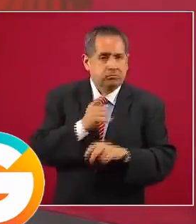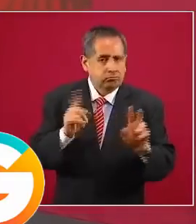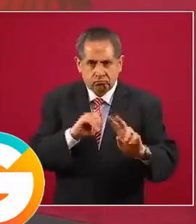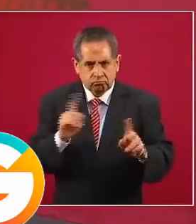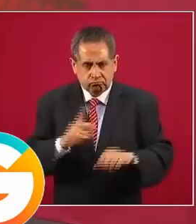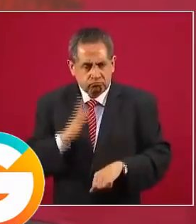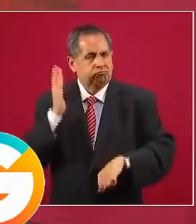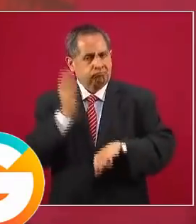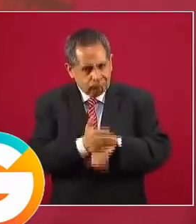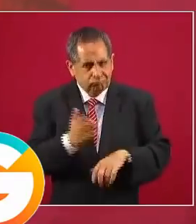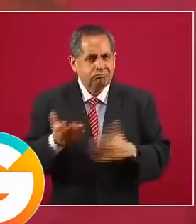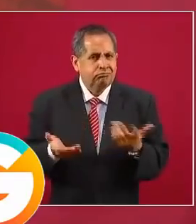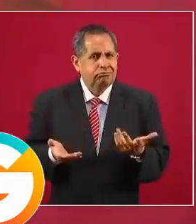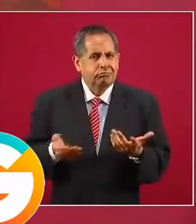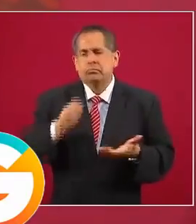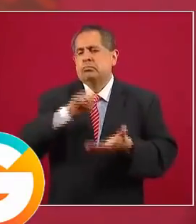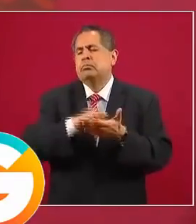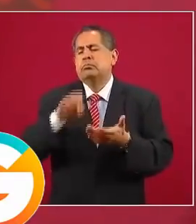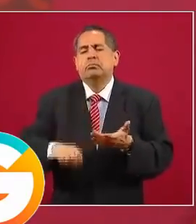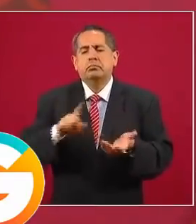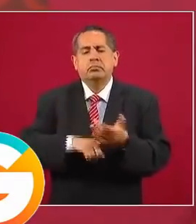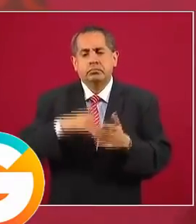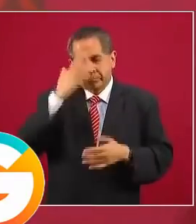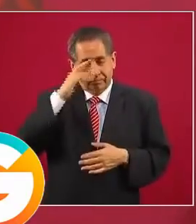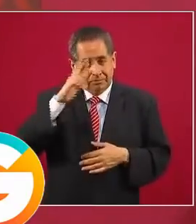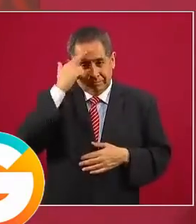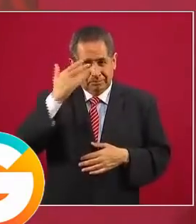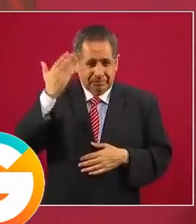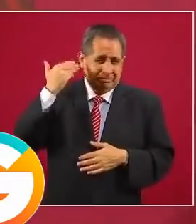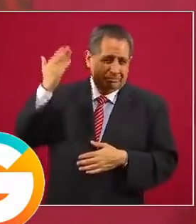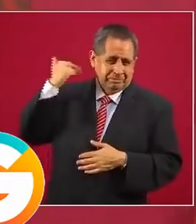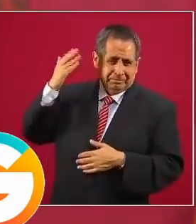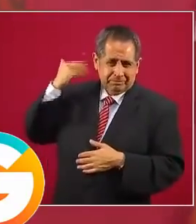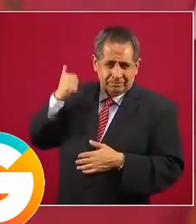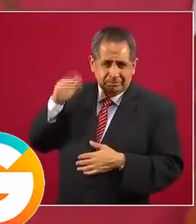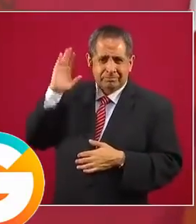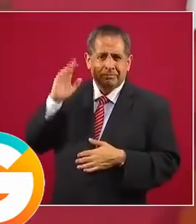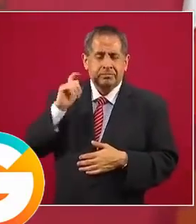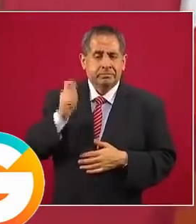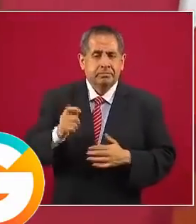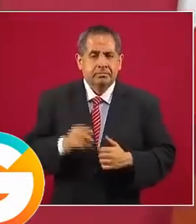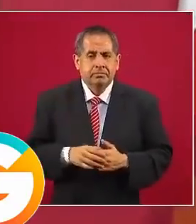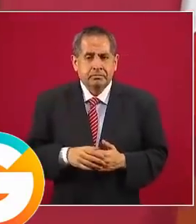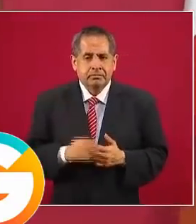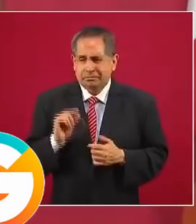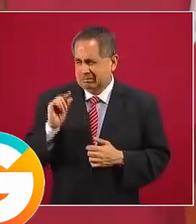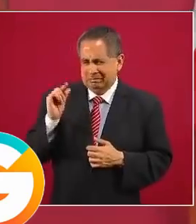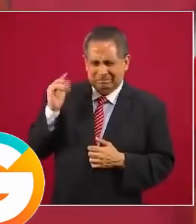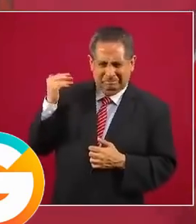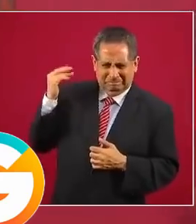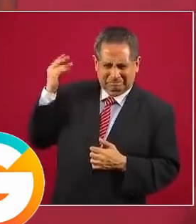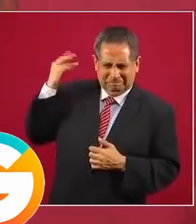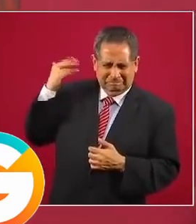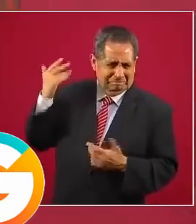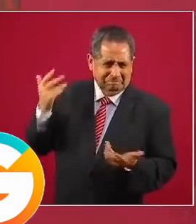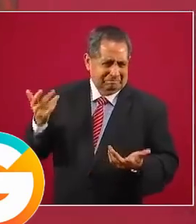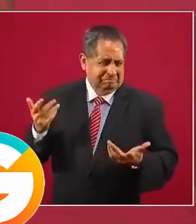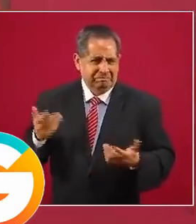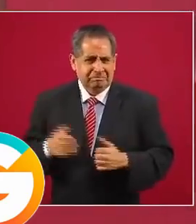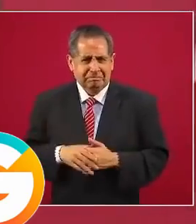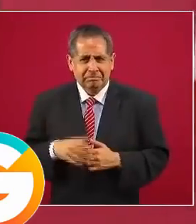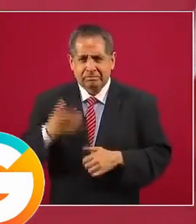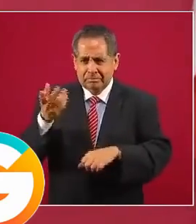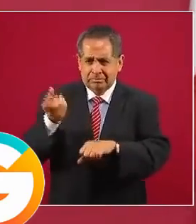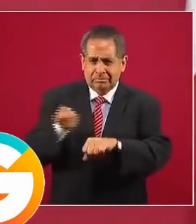Porque imagínense cómo era antes, no hace mucho,